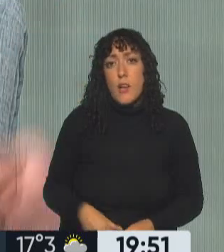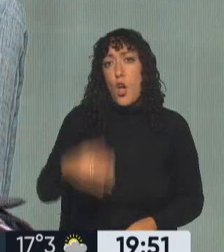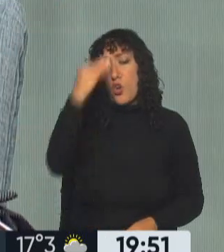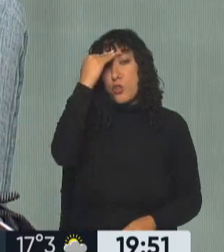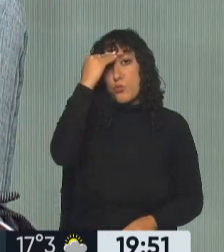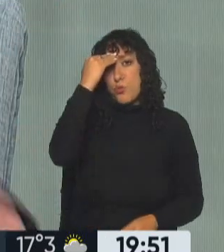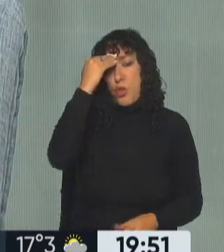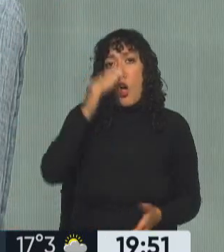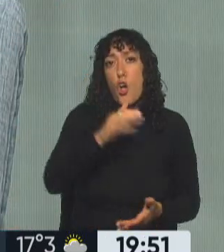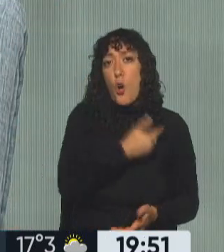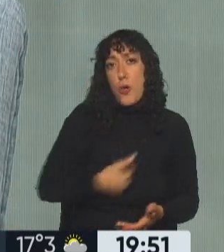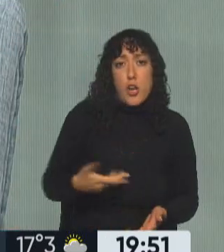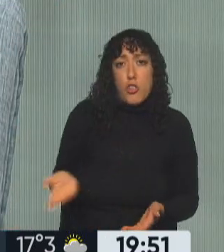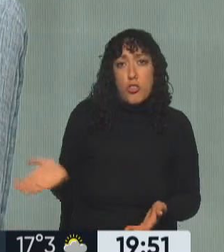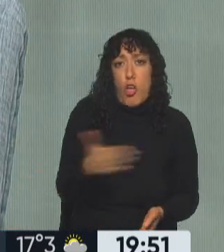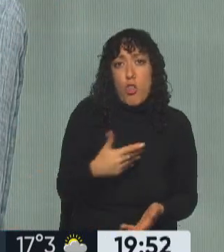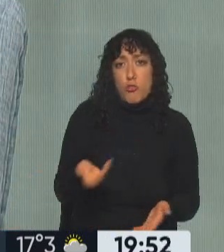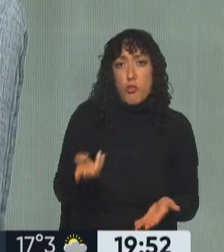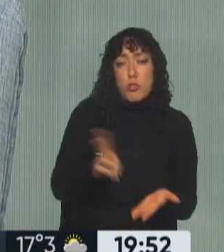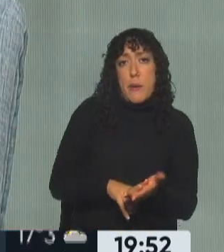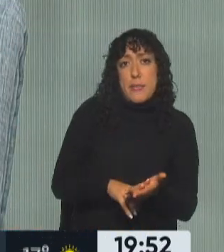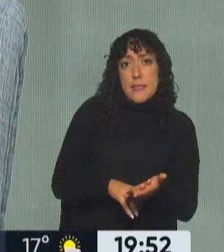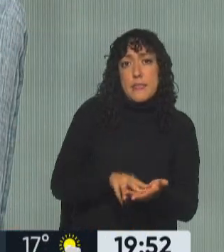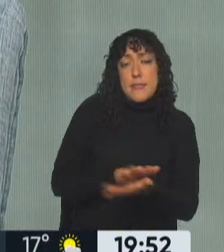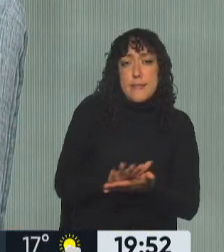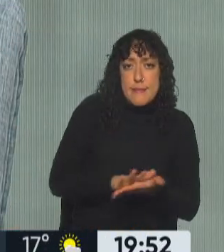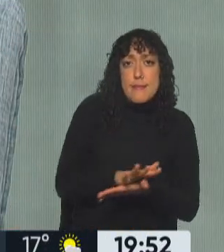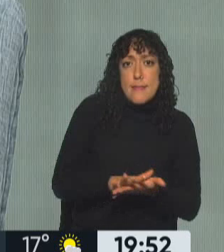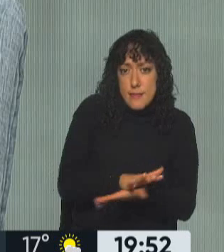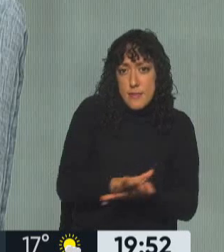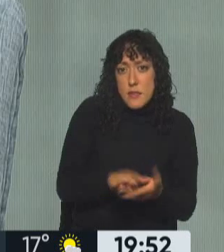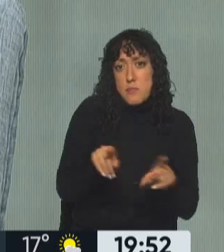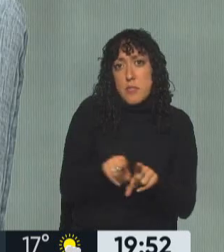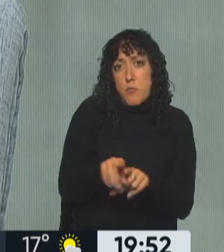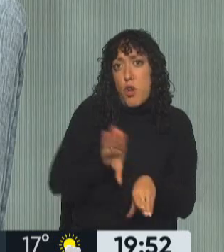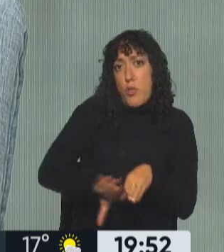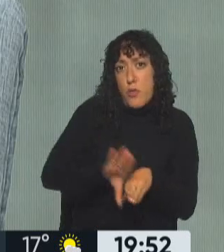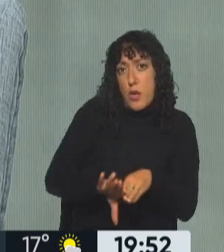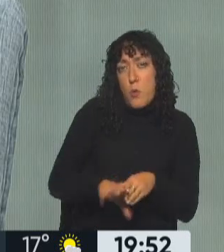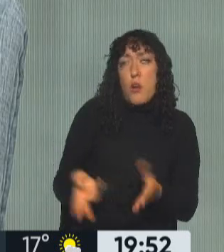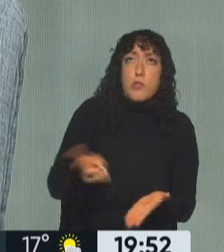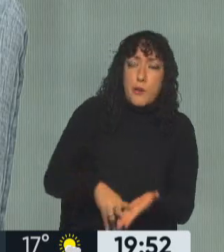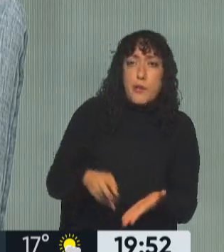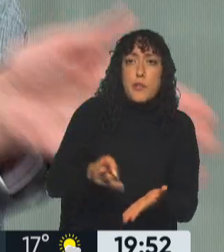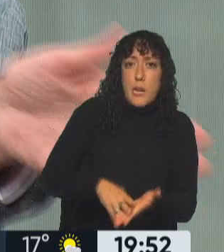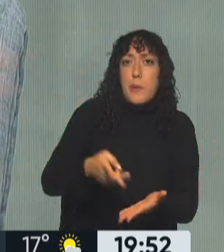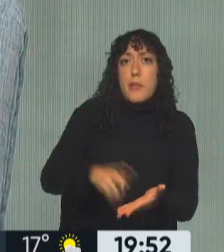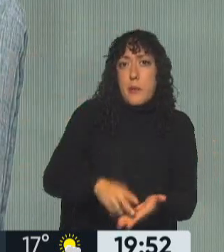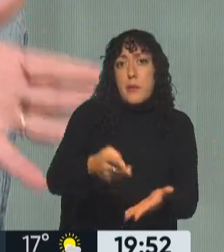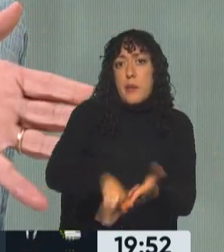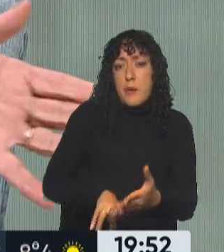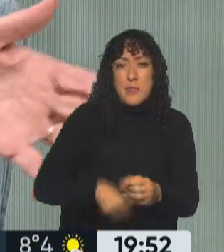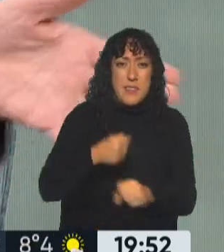constitucionales renegociaron la deuda, con lo cual renegociaron el pecado original y lo reprodujeron hasta los